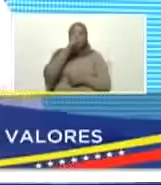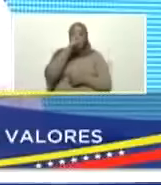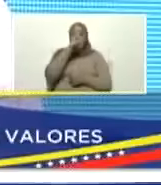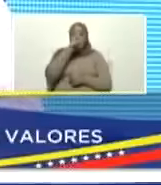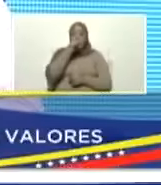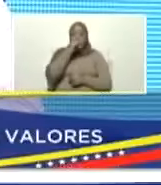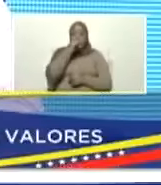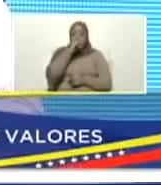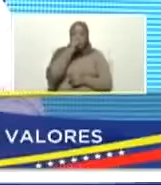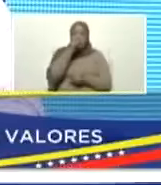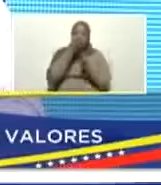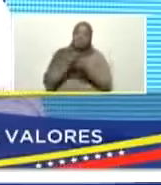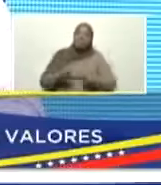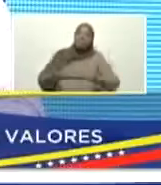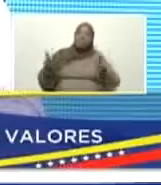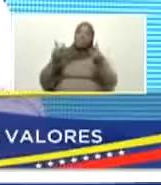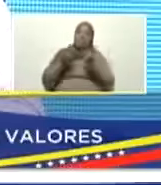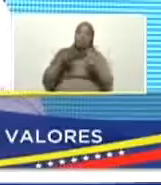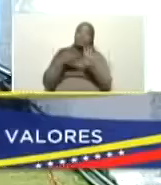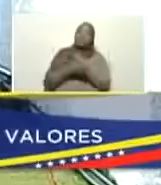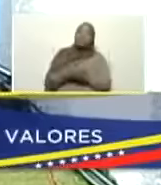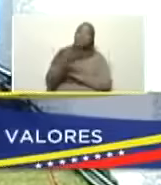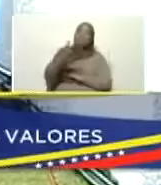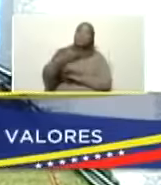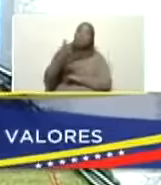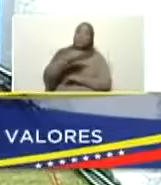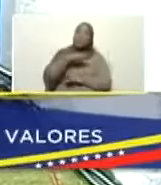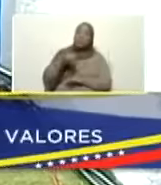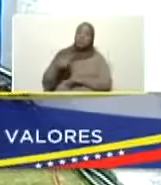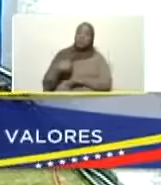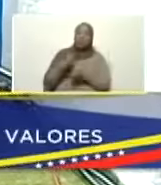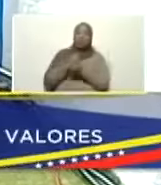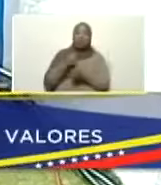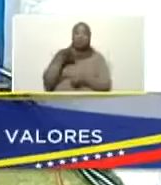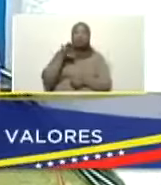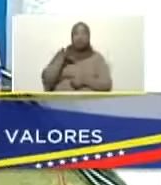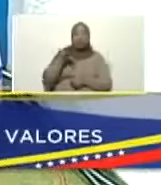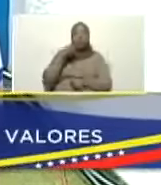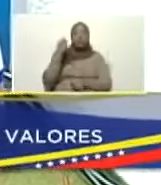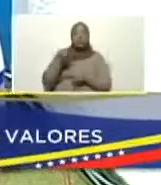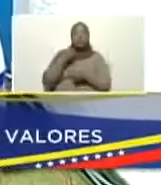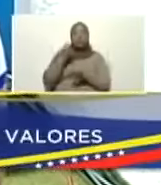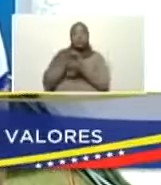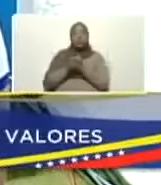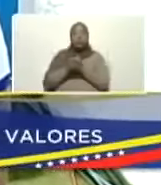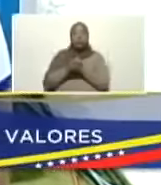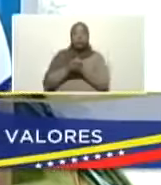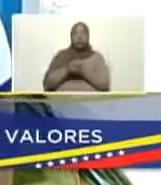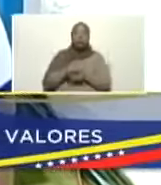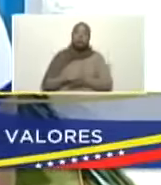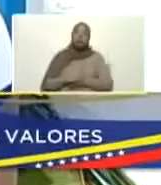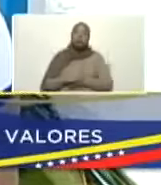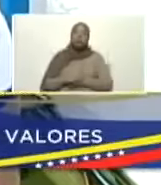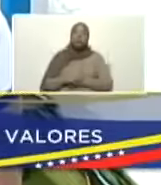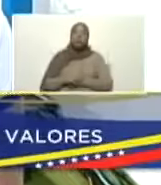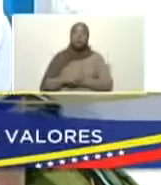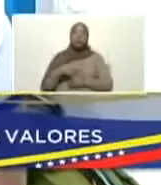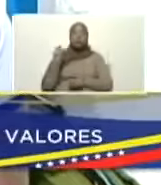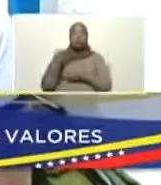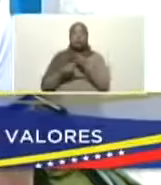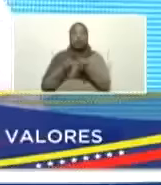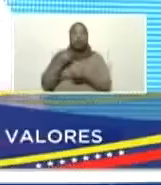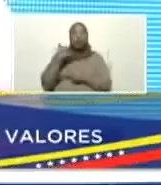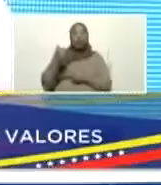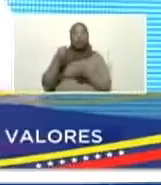valores, los valores del amor a la patria, de la solidaridad, de hacer el bien.